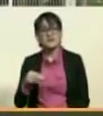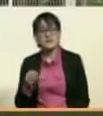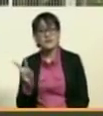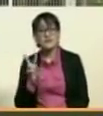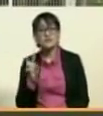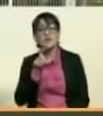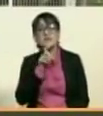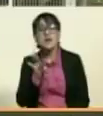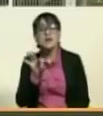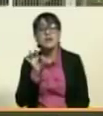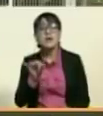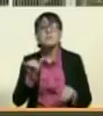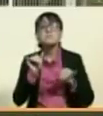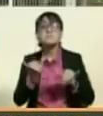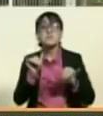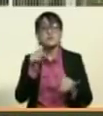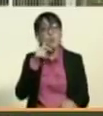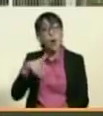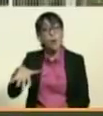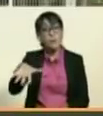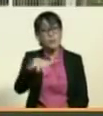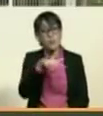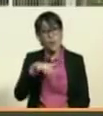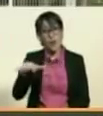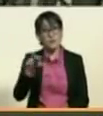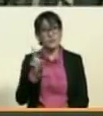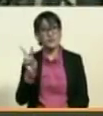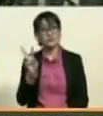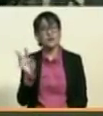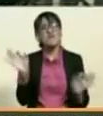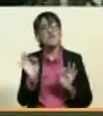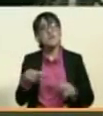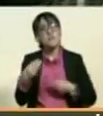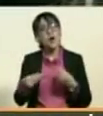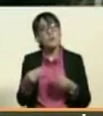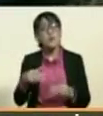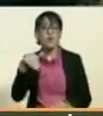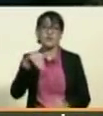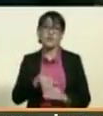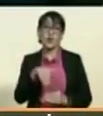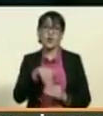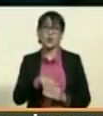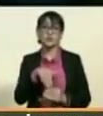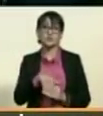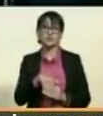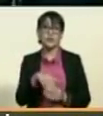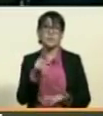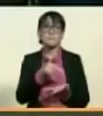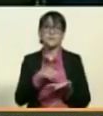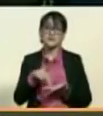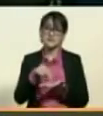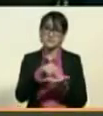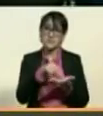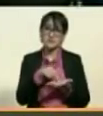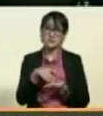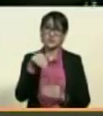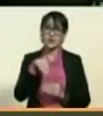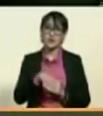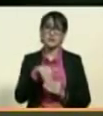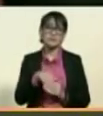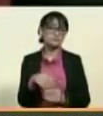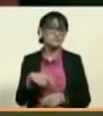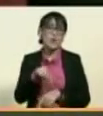lo elige el pueblo venezolano a través del voto, del sufragio, de la participación electoral. Es la única